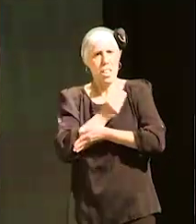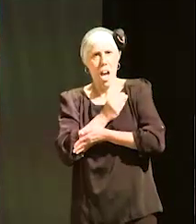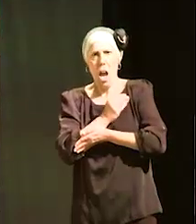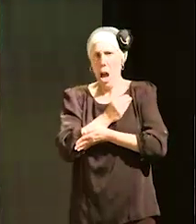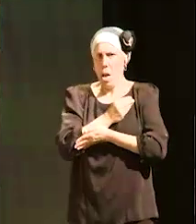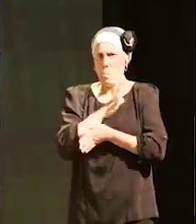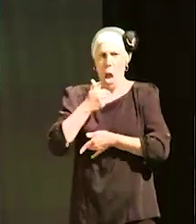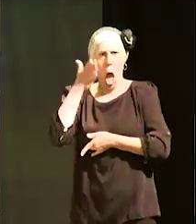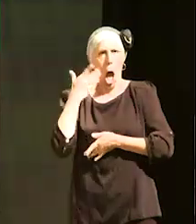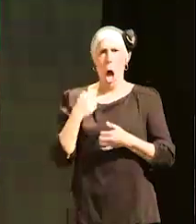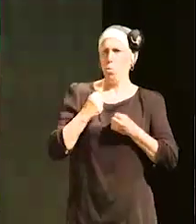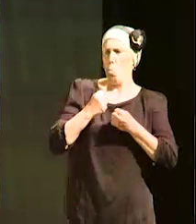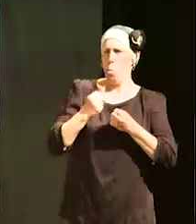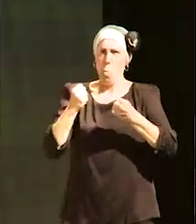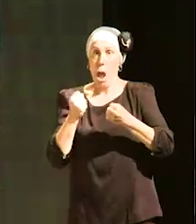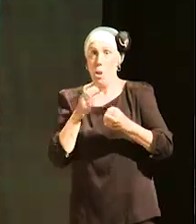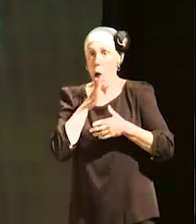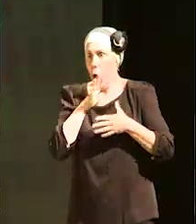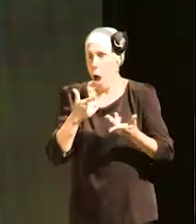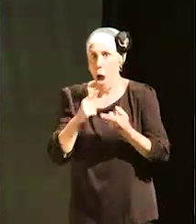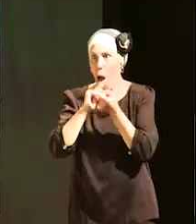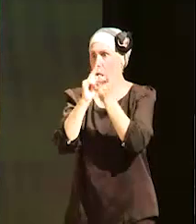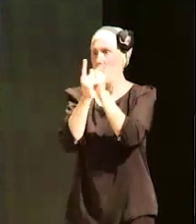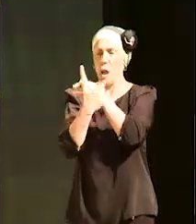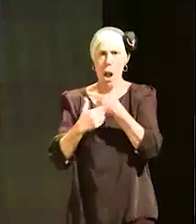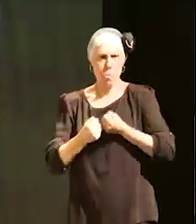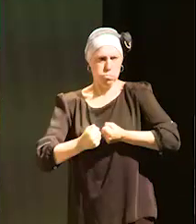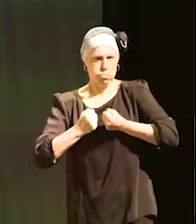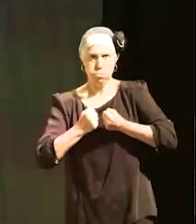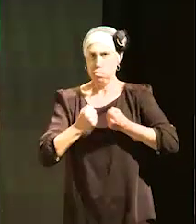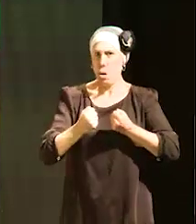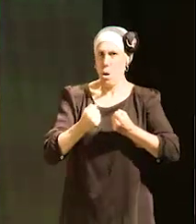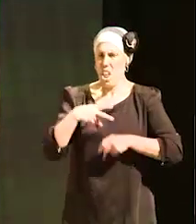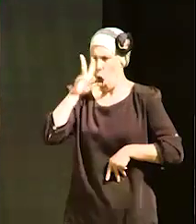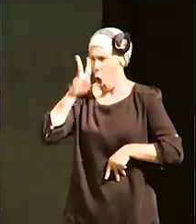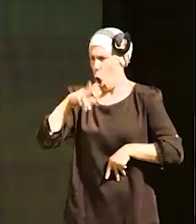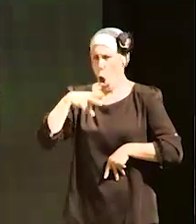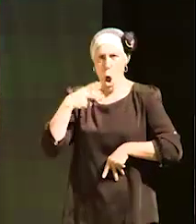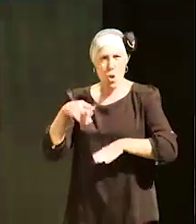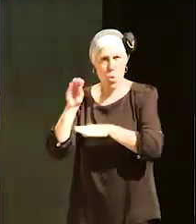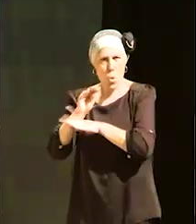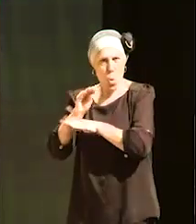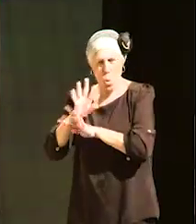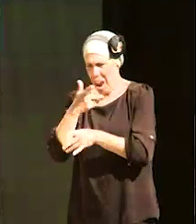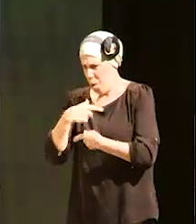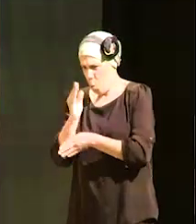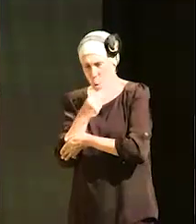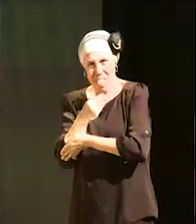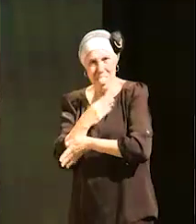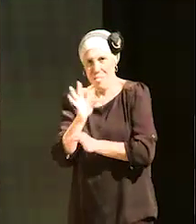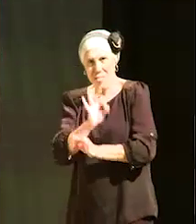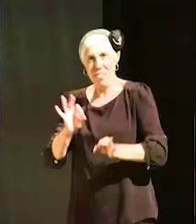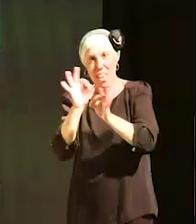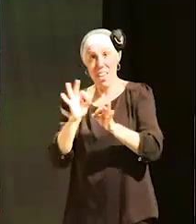machotes que van y que de pronto hombres muy masculinos muy que nunca se habían acercado y que nos vemos haciendo